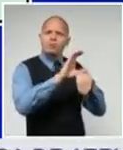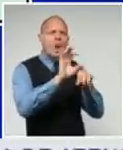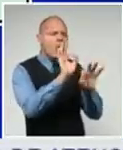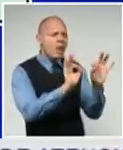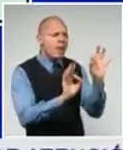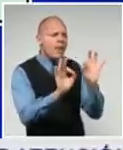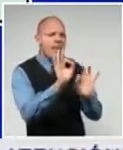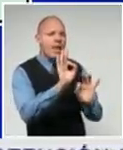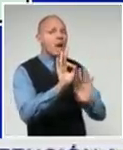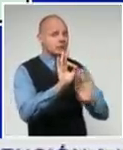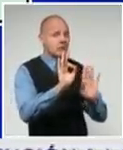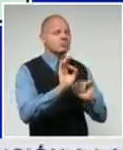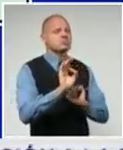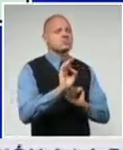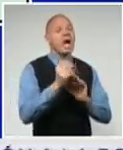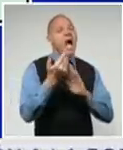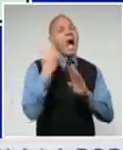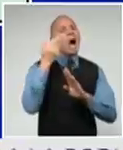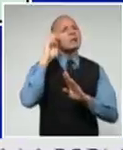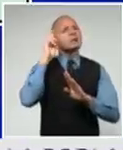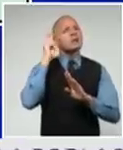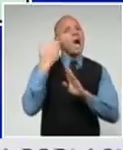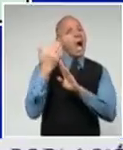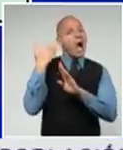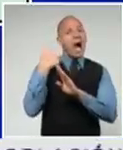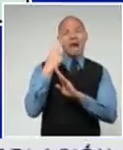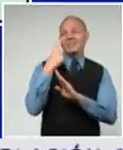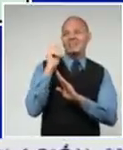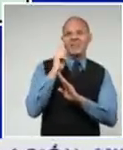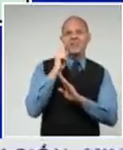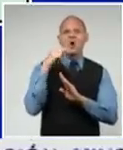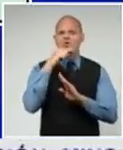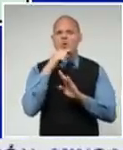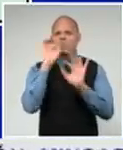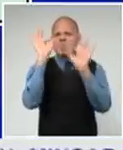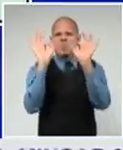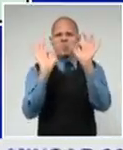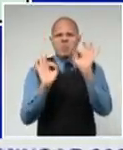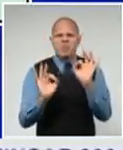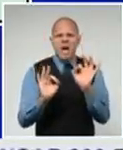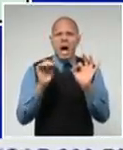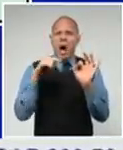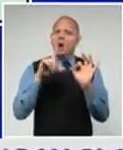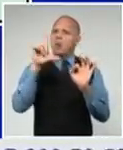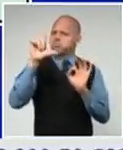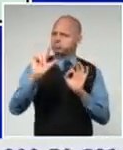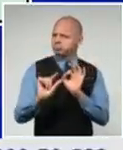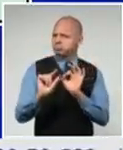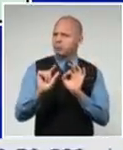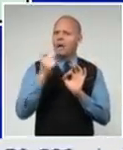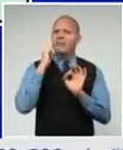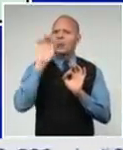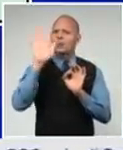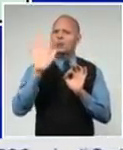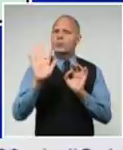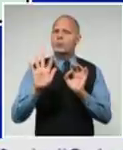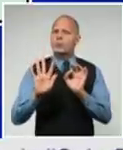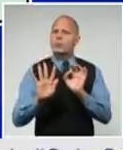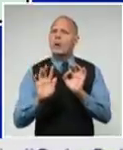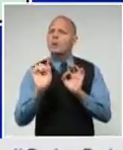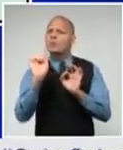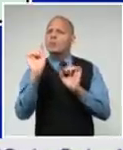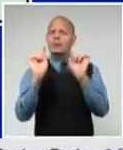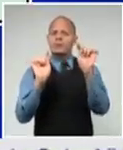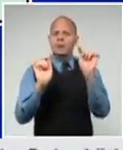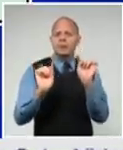unas áreas más extensas. En estos momentos, como se ve ahí, quedan 5 eventos de transmisión local que realmente